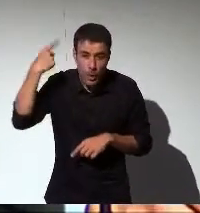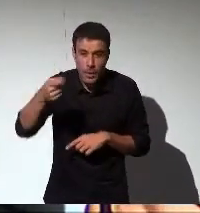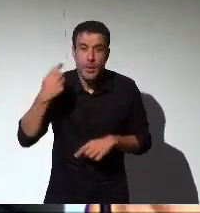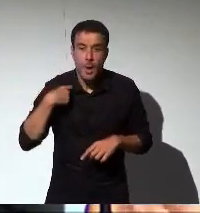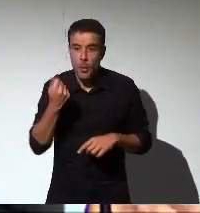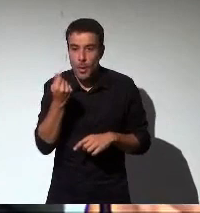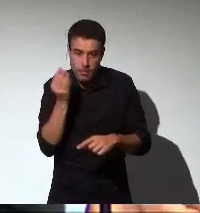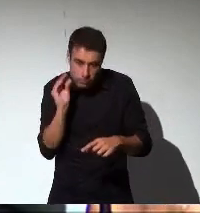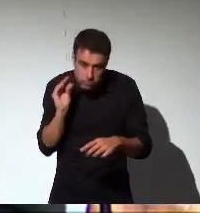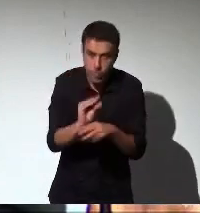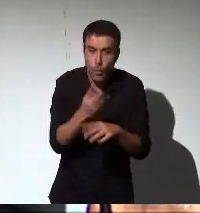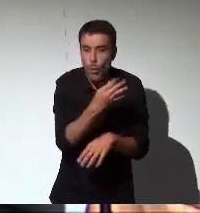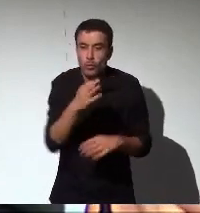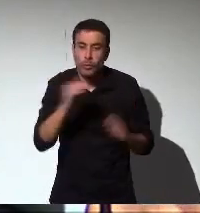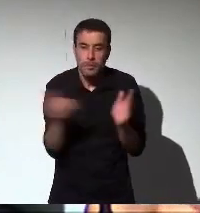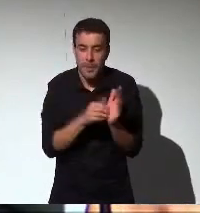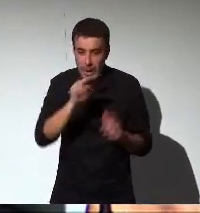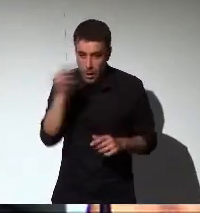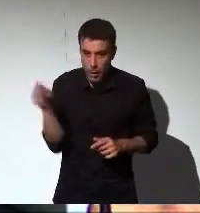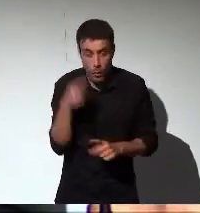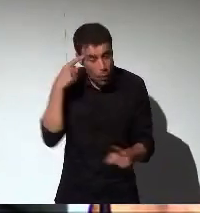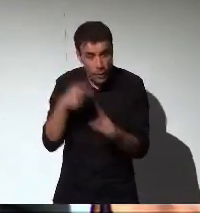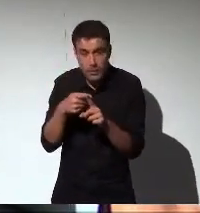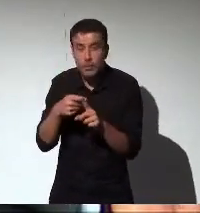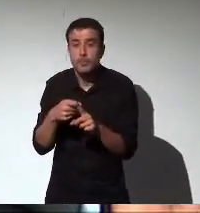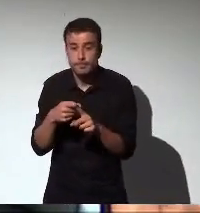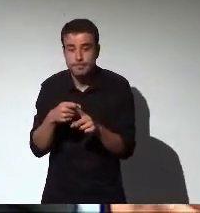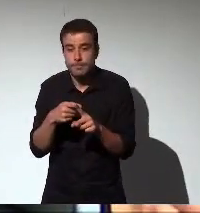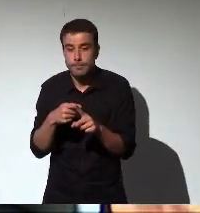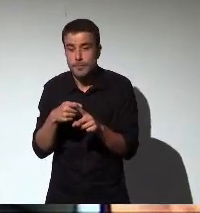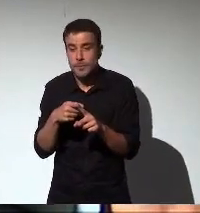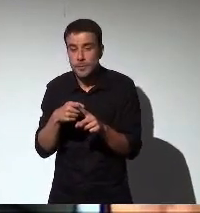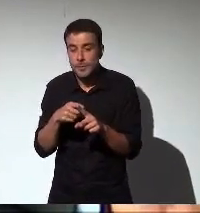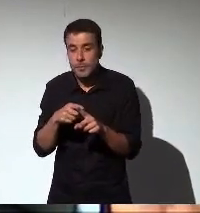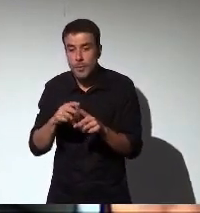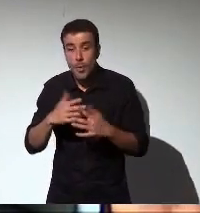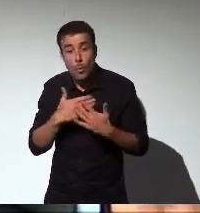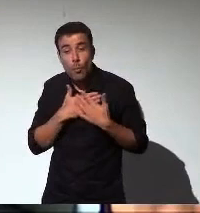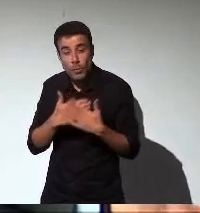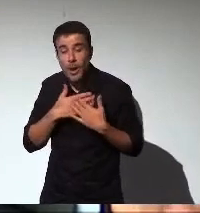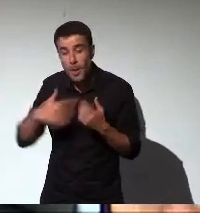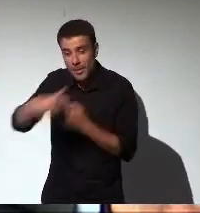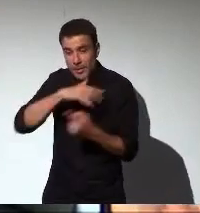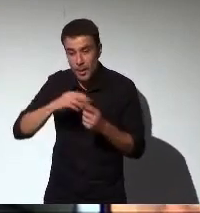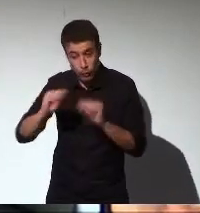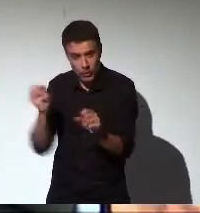primera partida de 400.000 euros para favorecer la labor del voluntariado